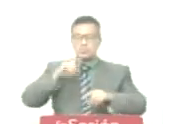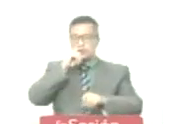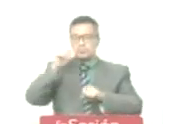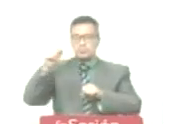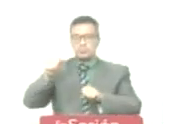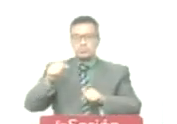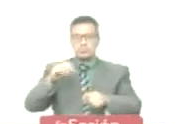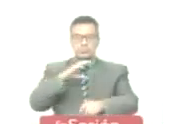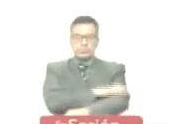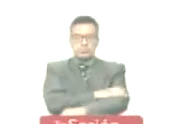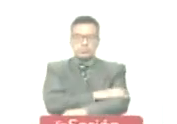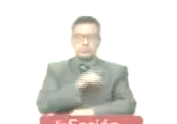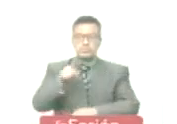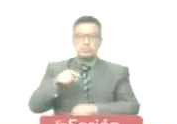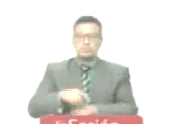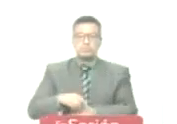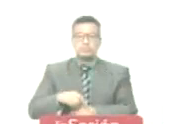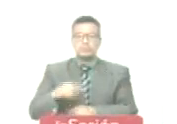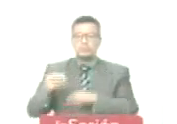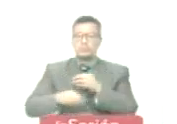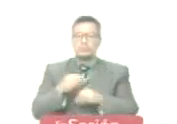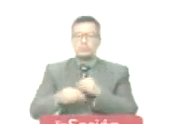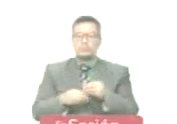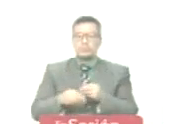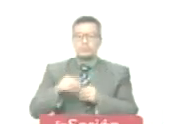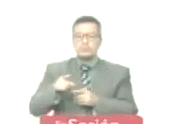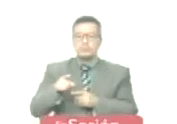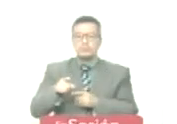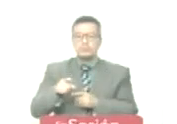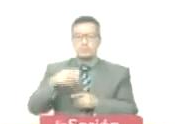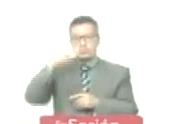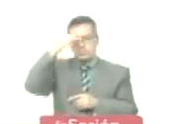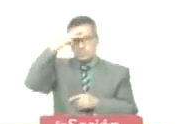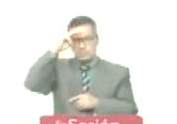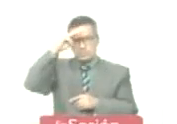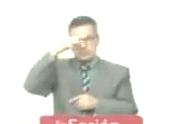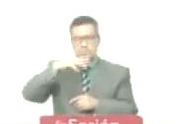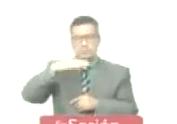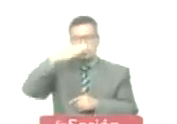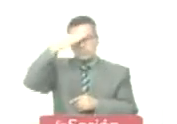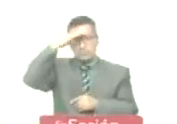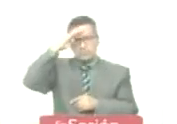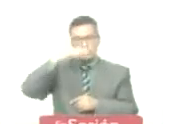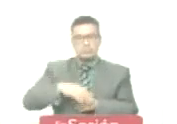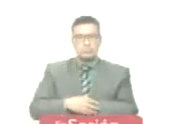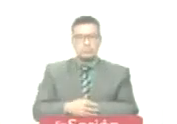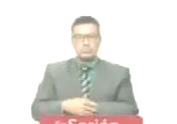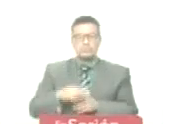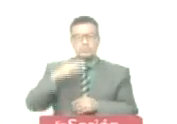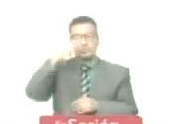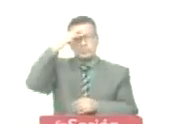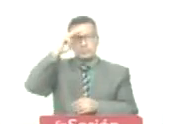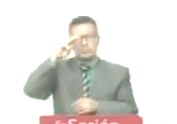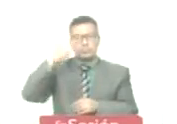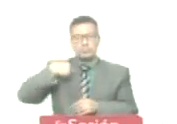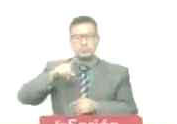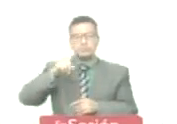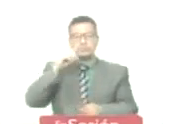la oposición que se estaban realizando en México. Tiene una